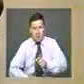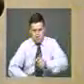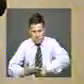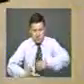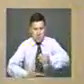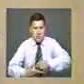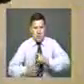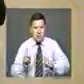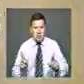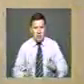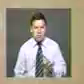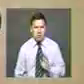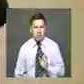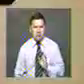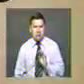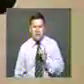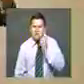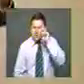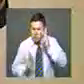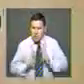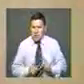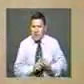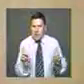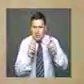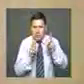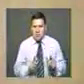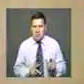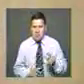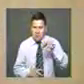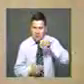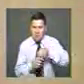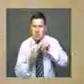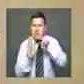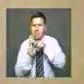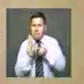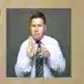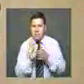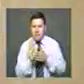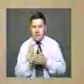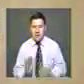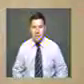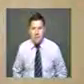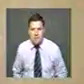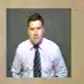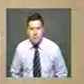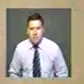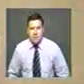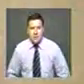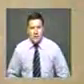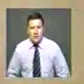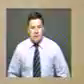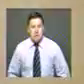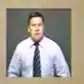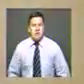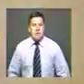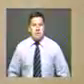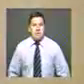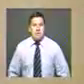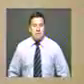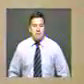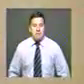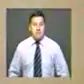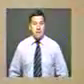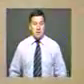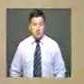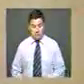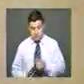diferentes sexos fisiológicos, pero bajo esta normatividad? Fíjense lo interesante del tema, si es